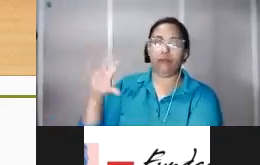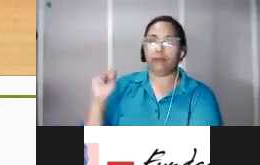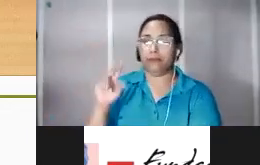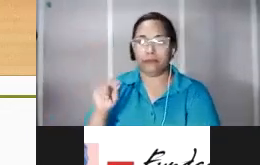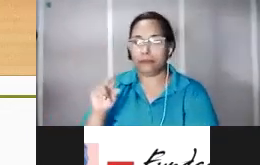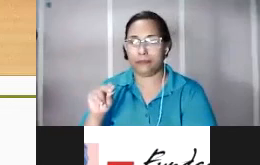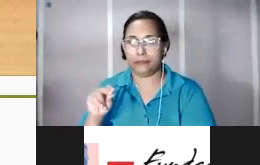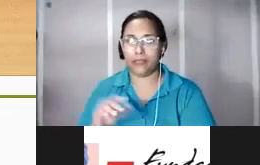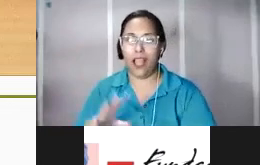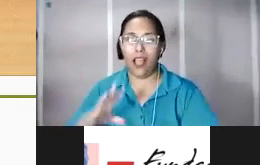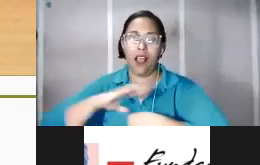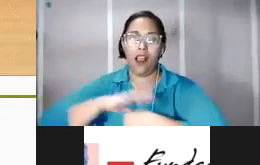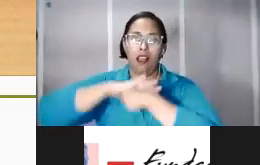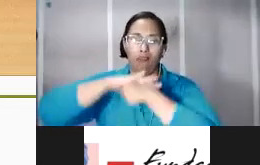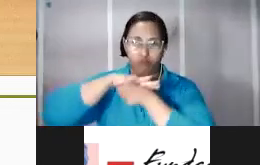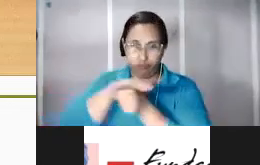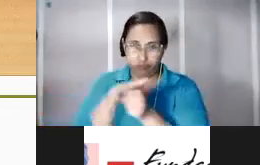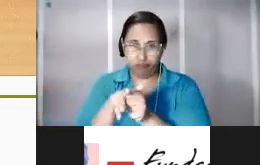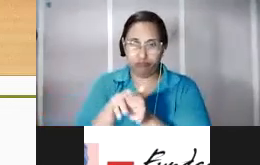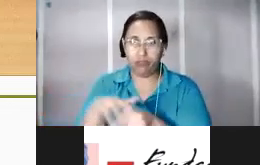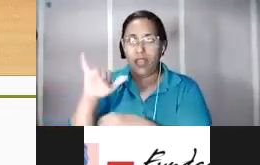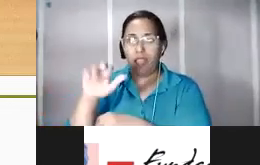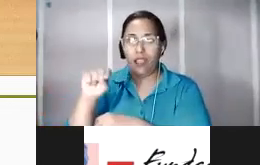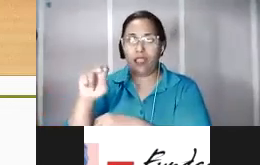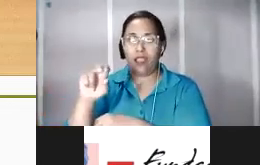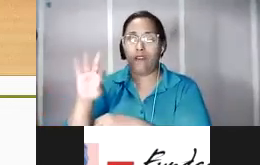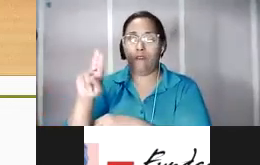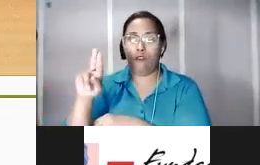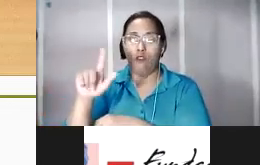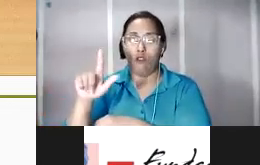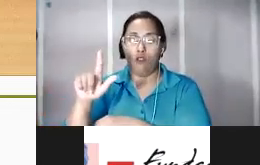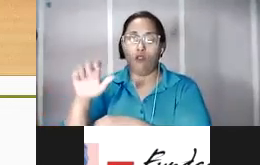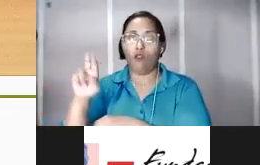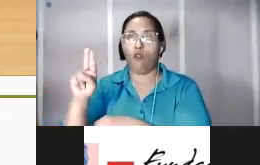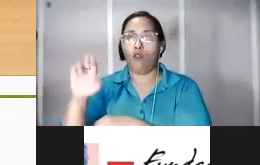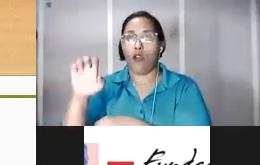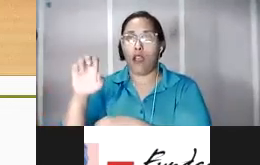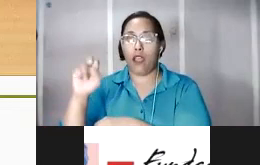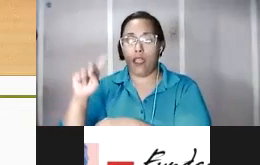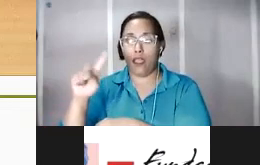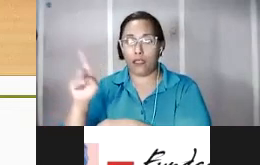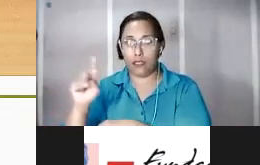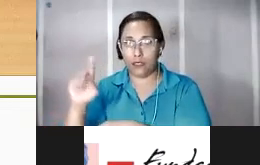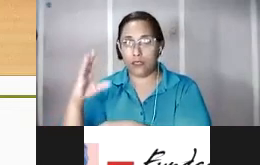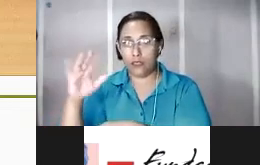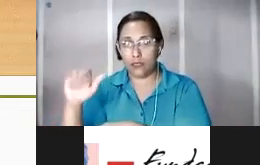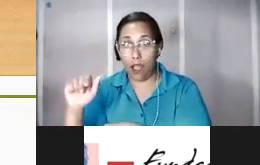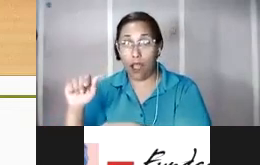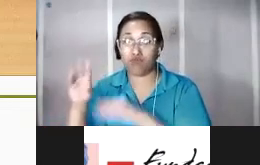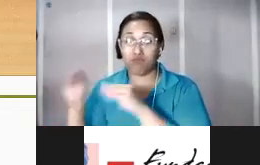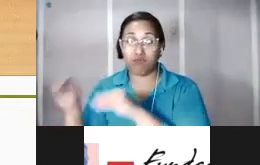Y la pandemia de influenza vino acompañada del terremoto de